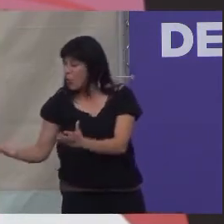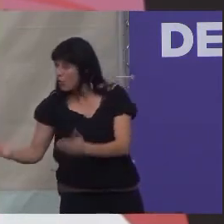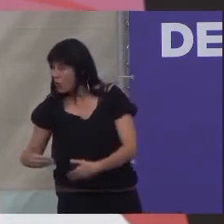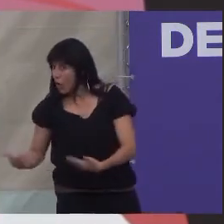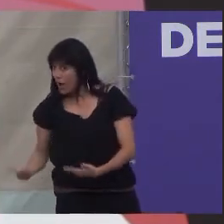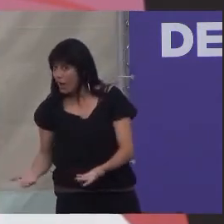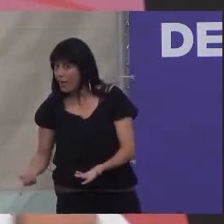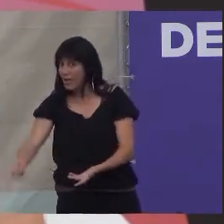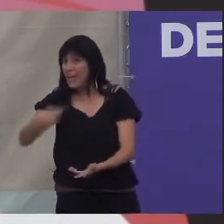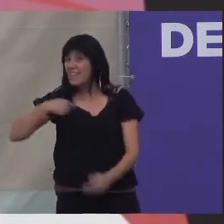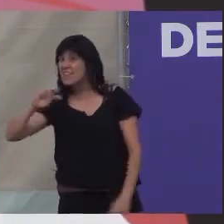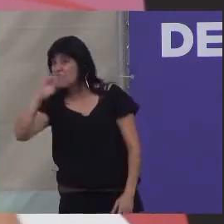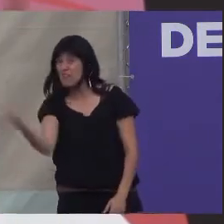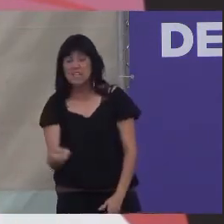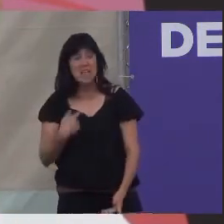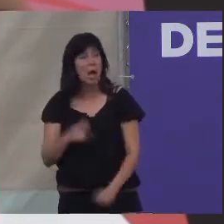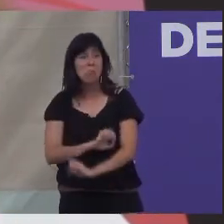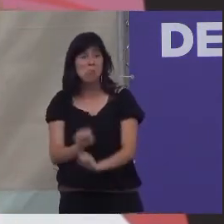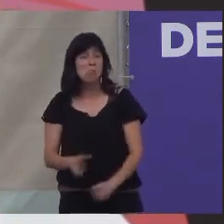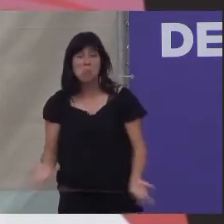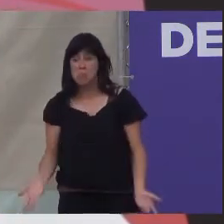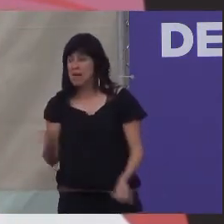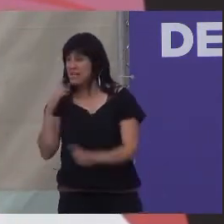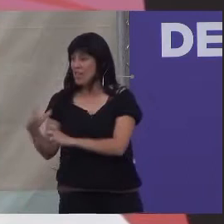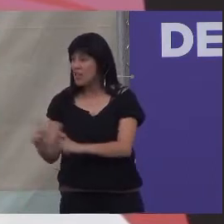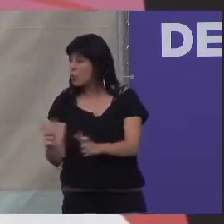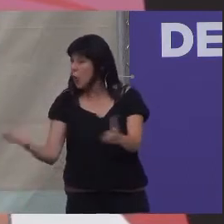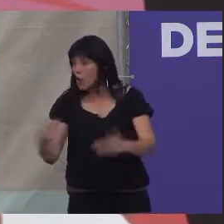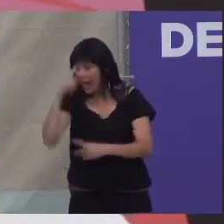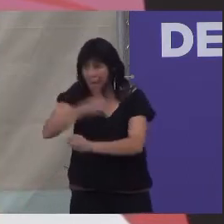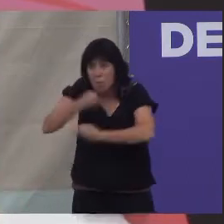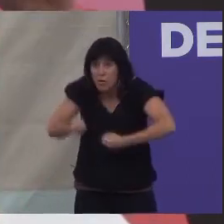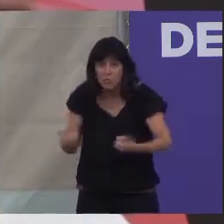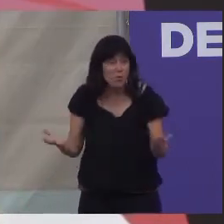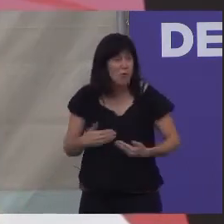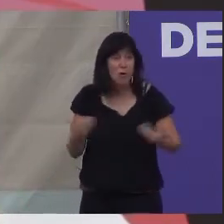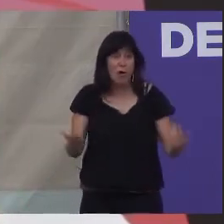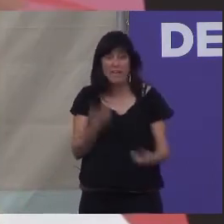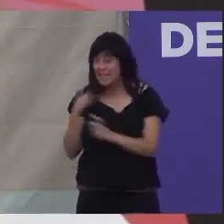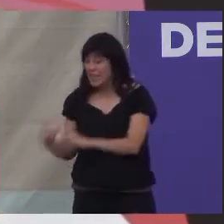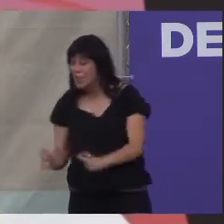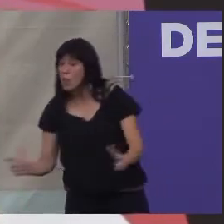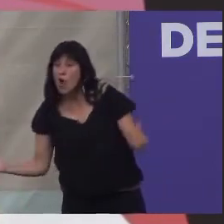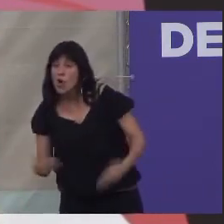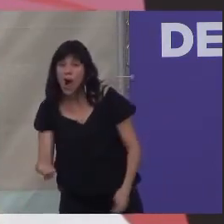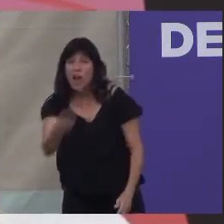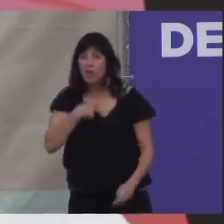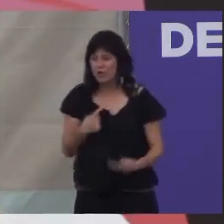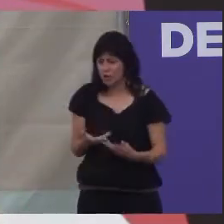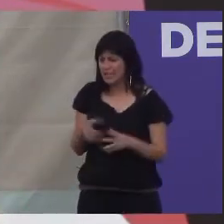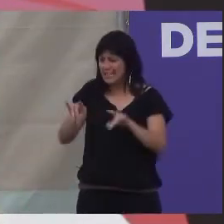no entenem la diversitat. Sense cercles no hi ha empoderament. Sense cercles no tenim